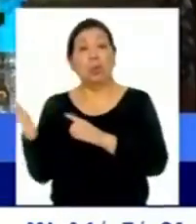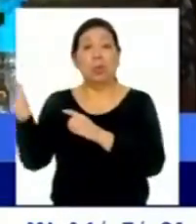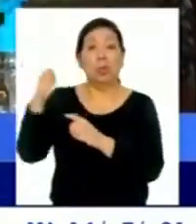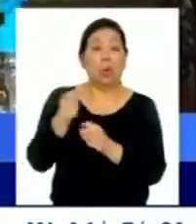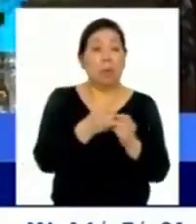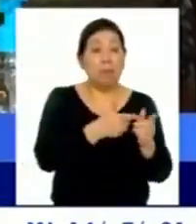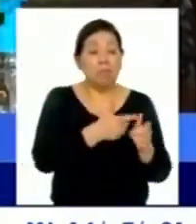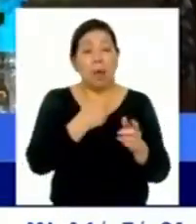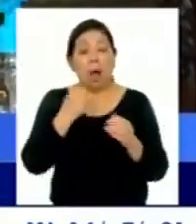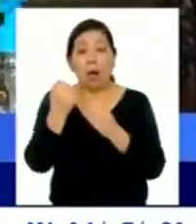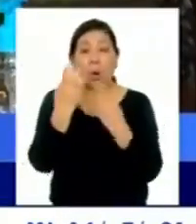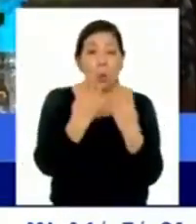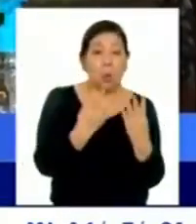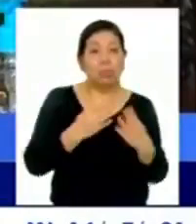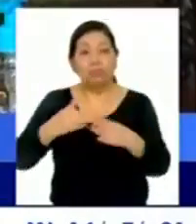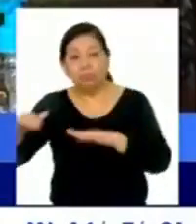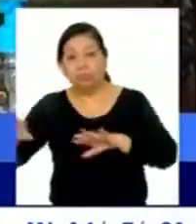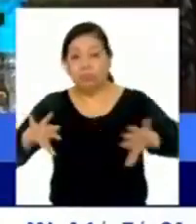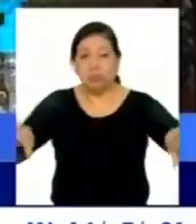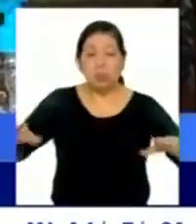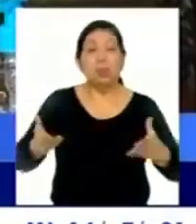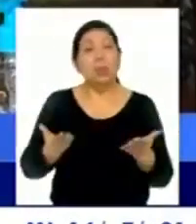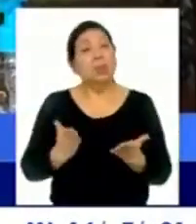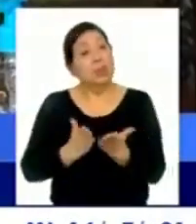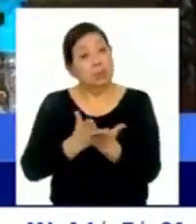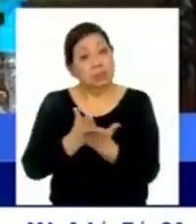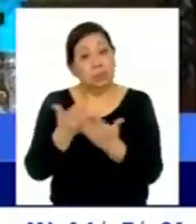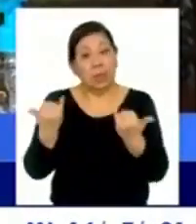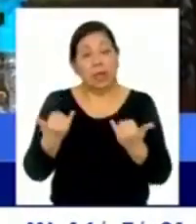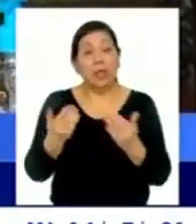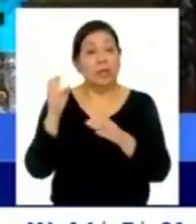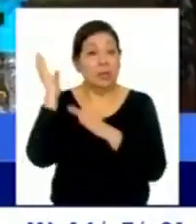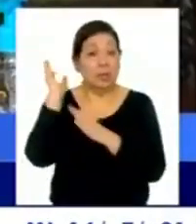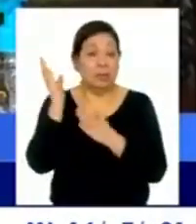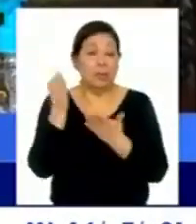desbloquearon esa acción y pudimos llegar a esta conferencia de prensa. Gracias.